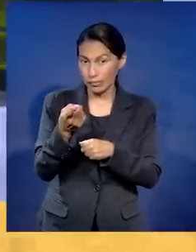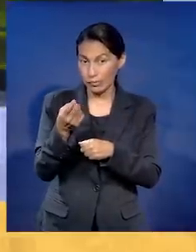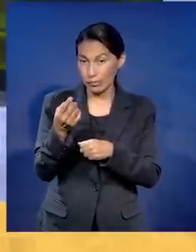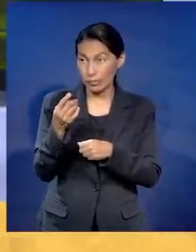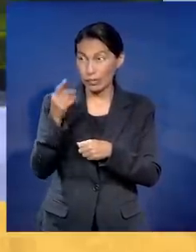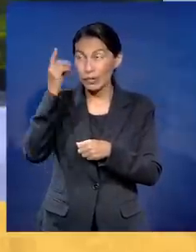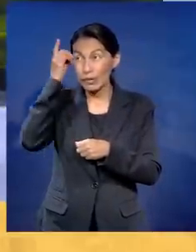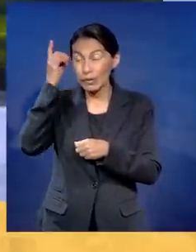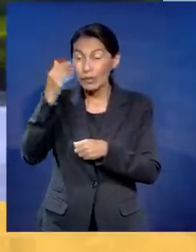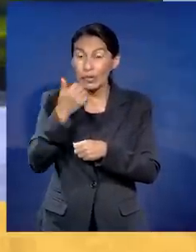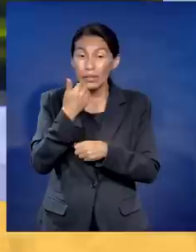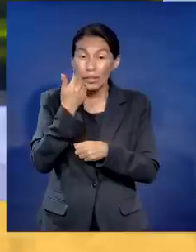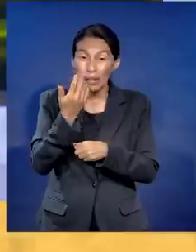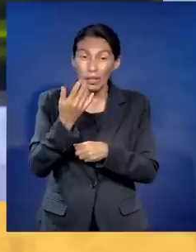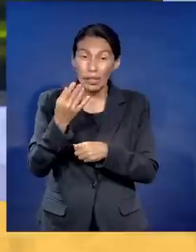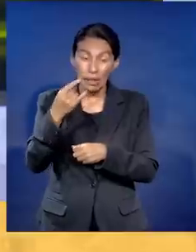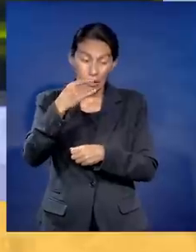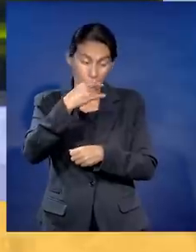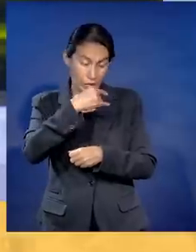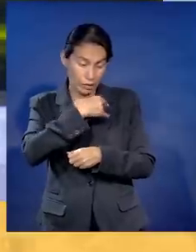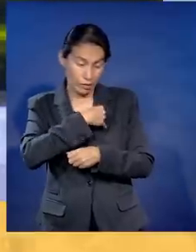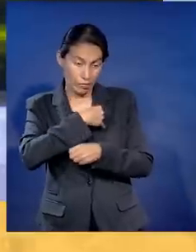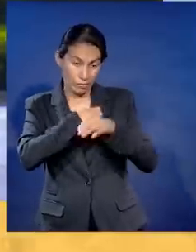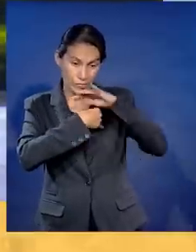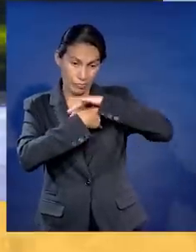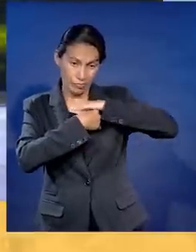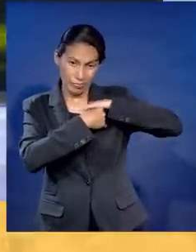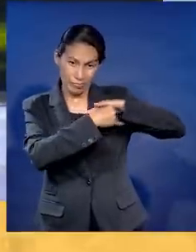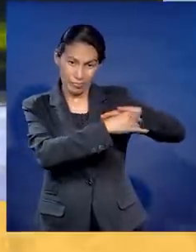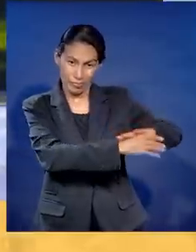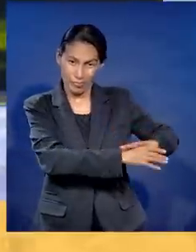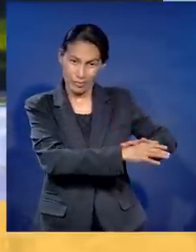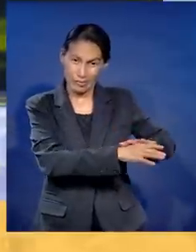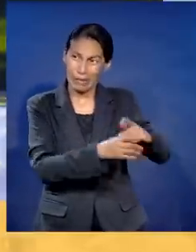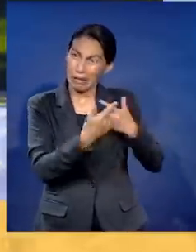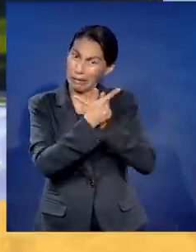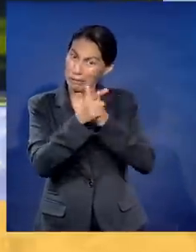que en el nombre de Jesucristo podamos ser liberados del egoísmo